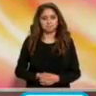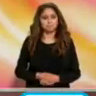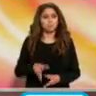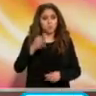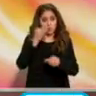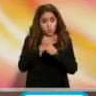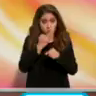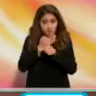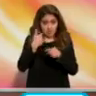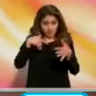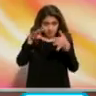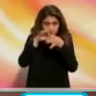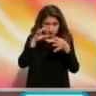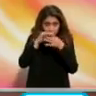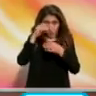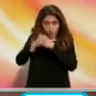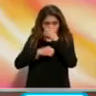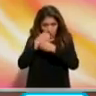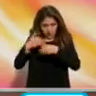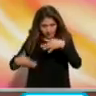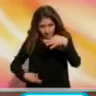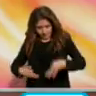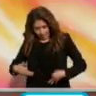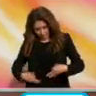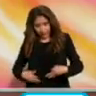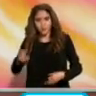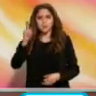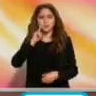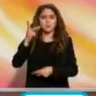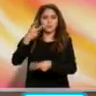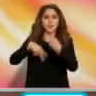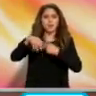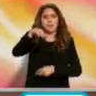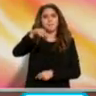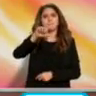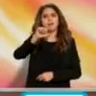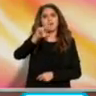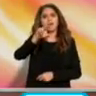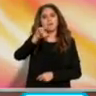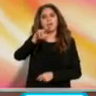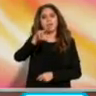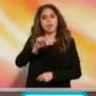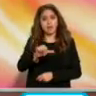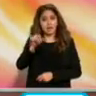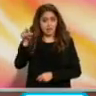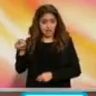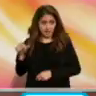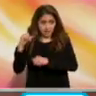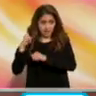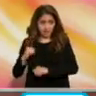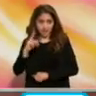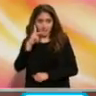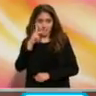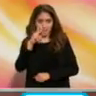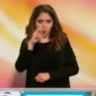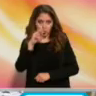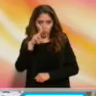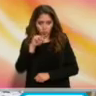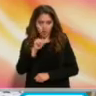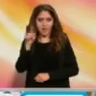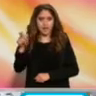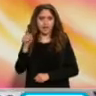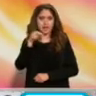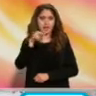Y bueno, para hablar de esta puesta en escena, el día de hoy nos acompaña Mariana Lafont, quien es productora de Neva. Muchas gracias, Mariana.